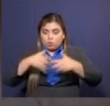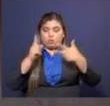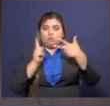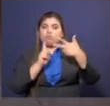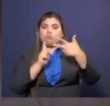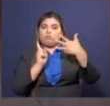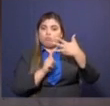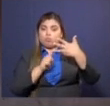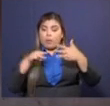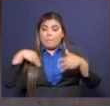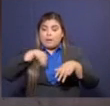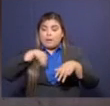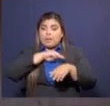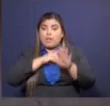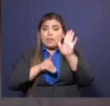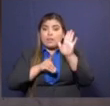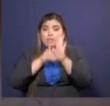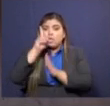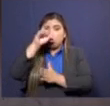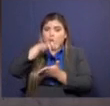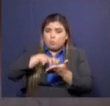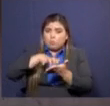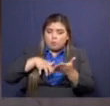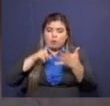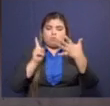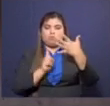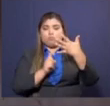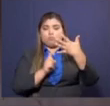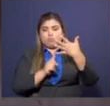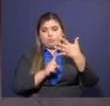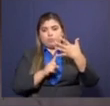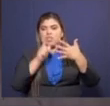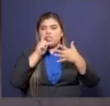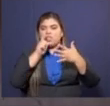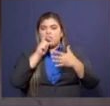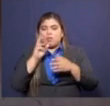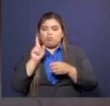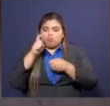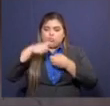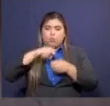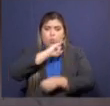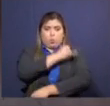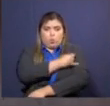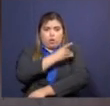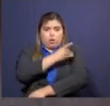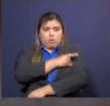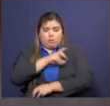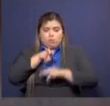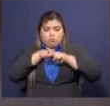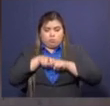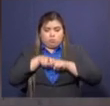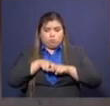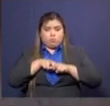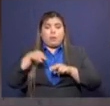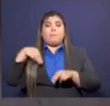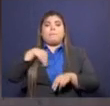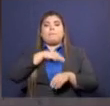del Ministerio de Desarrollo Agropecuario, y la cual la presidirá el Ministro de Relaciones Exteriores.